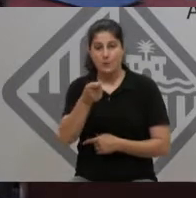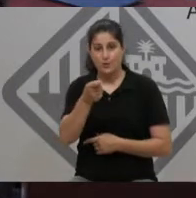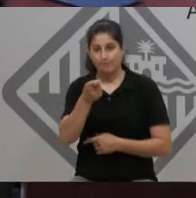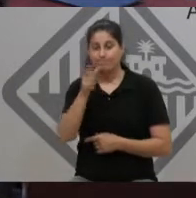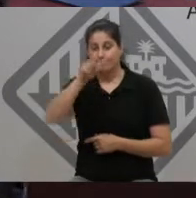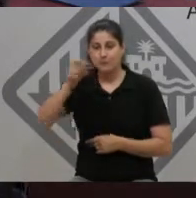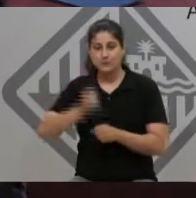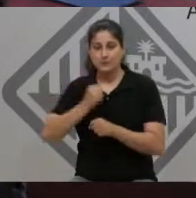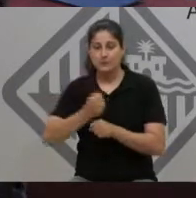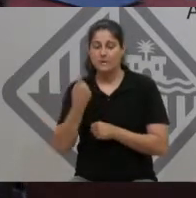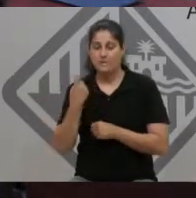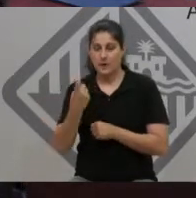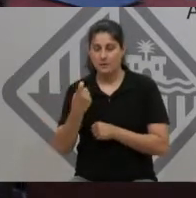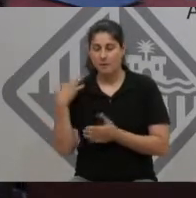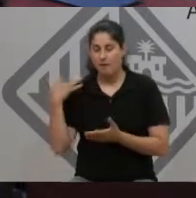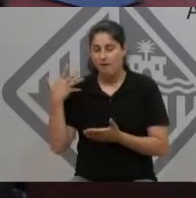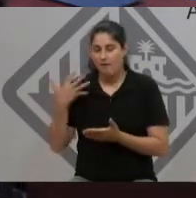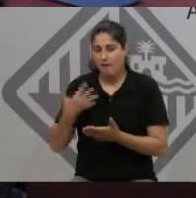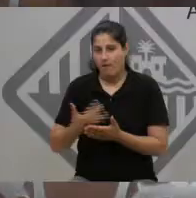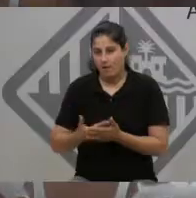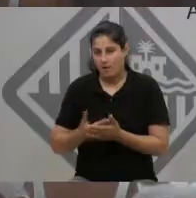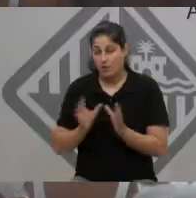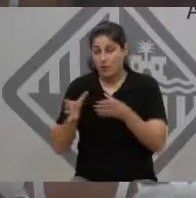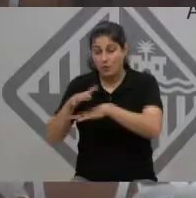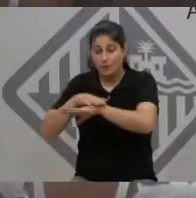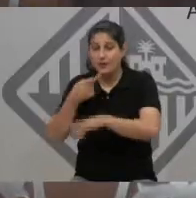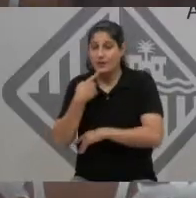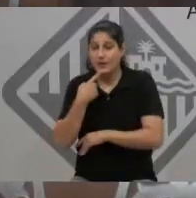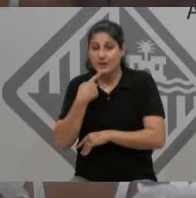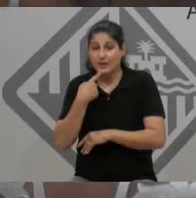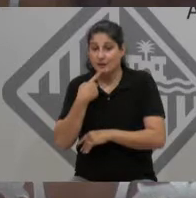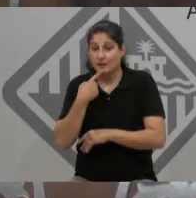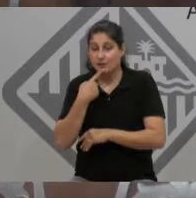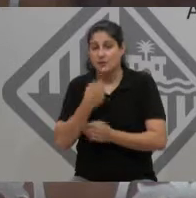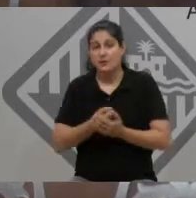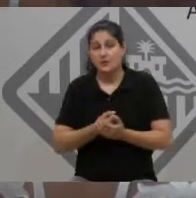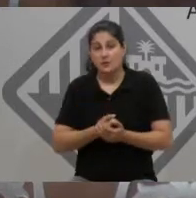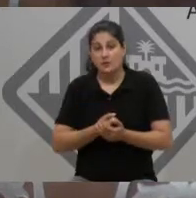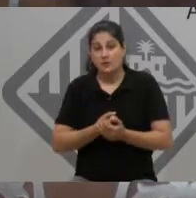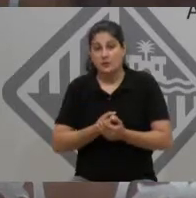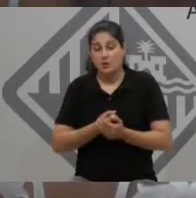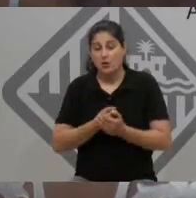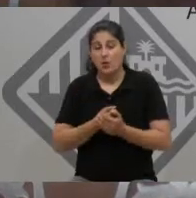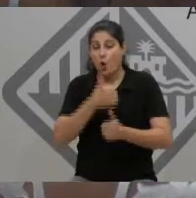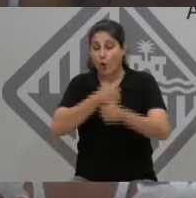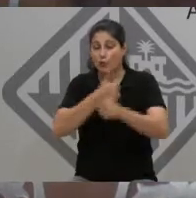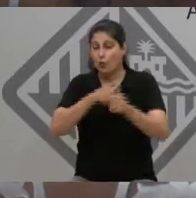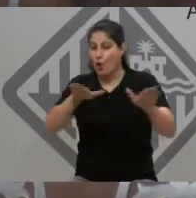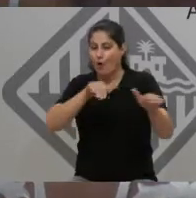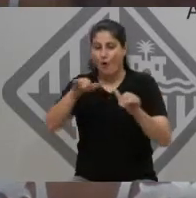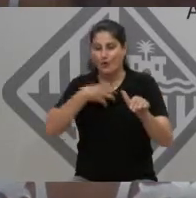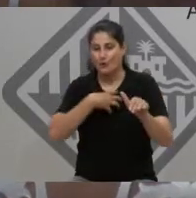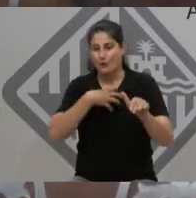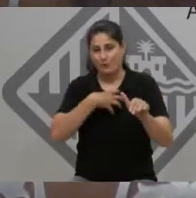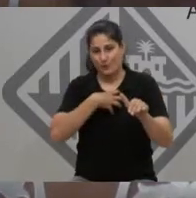ahora se argumentaba por parte del equipo de gobierno la imposibilidad de convocar